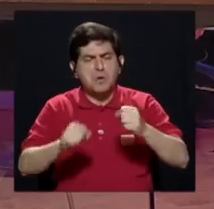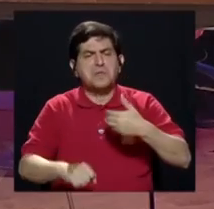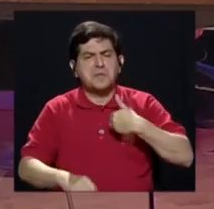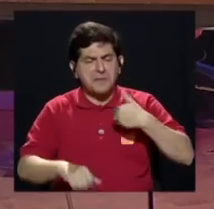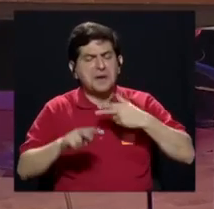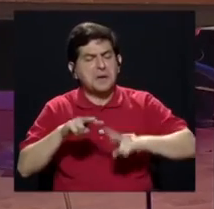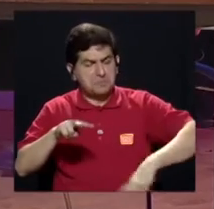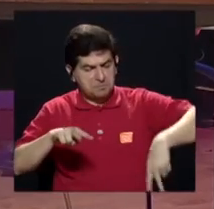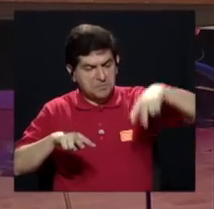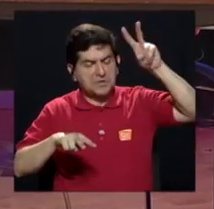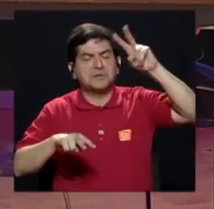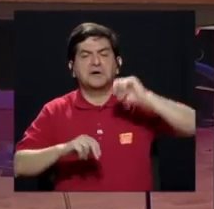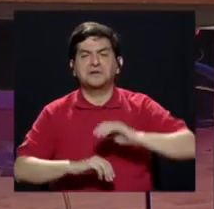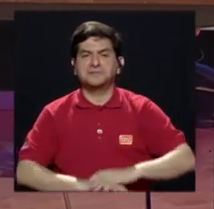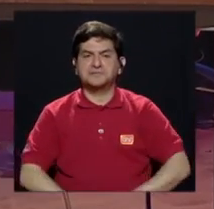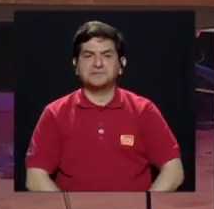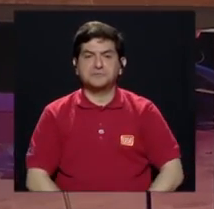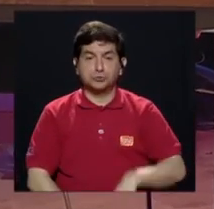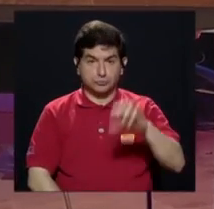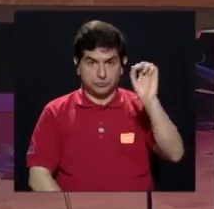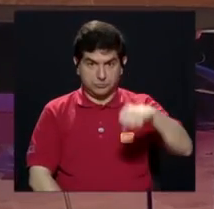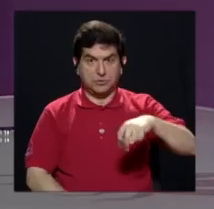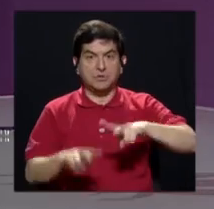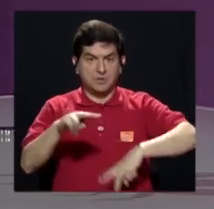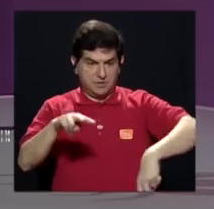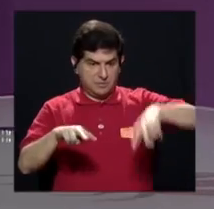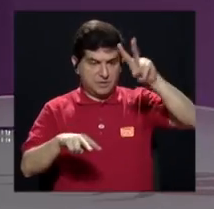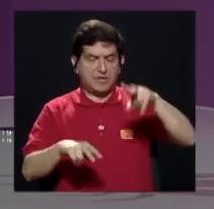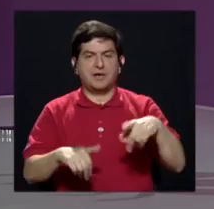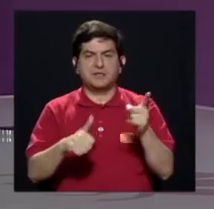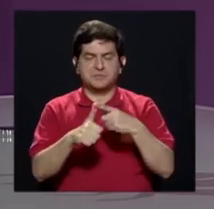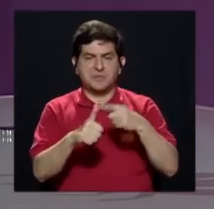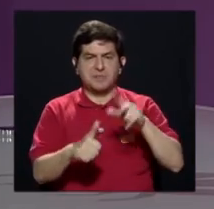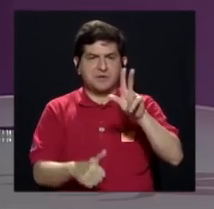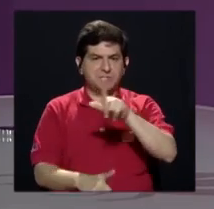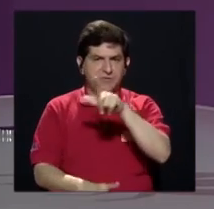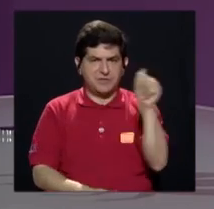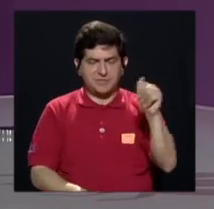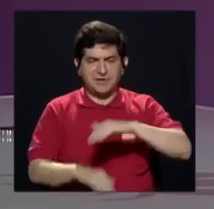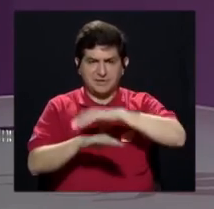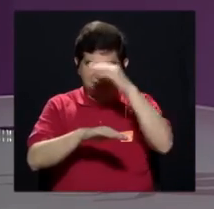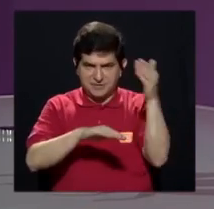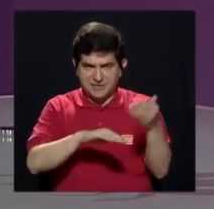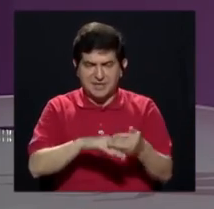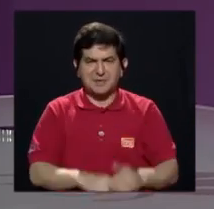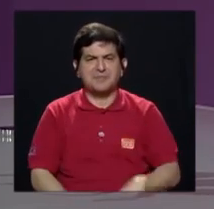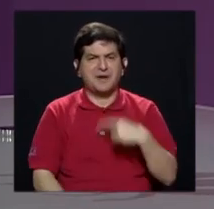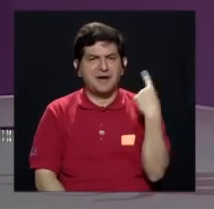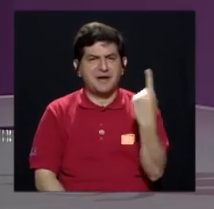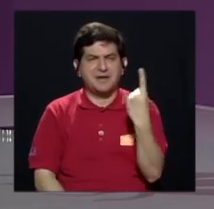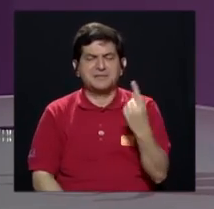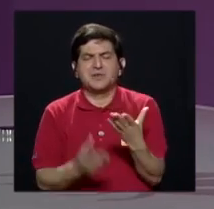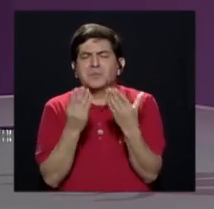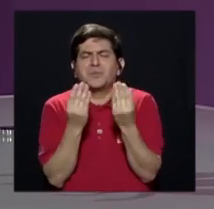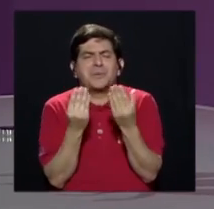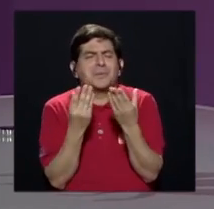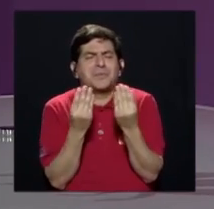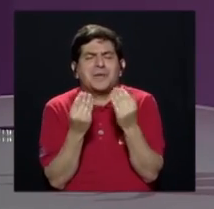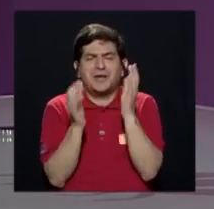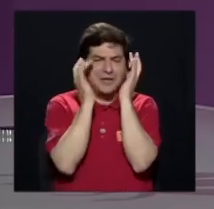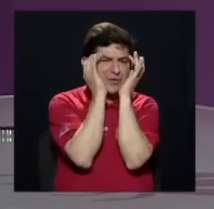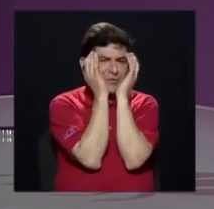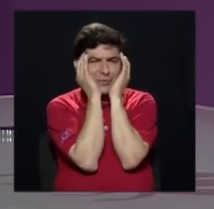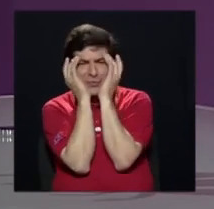ventajas puede tener muchas ventajas porque en el primer trimestre del embarazo casi siempre hay mucho temor hay mucha angustia